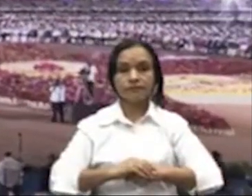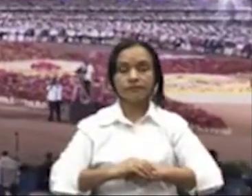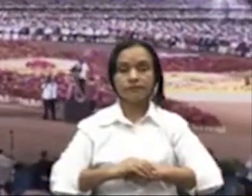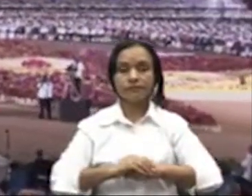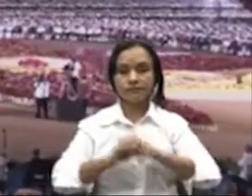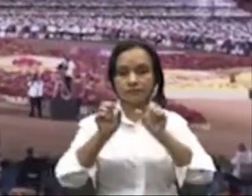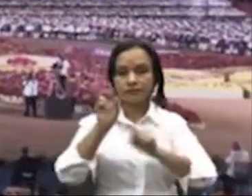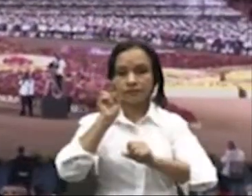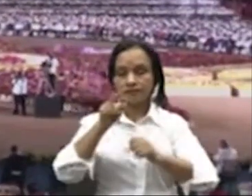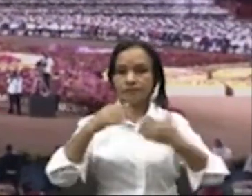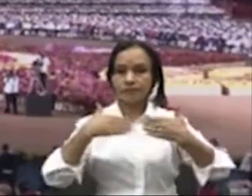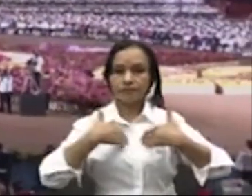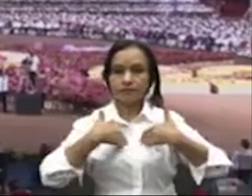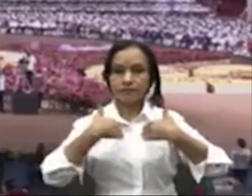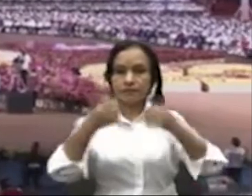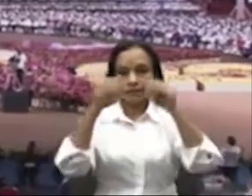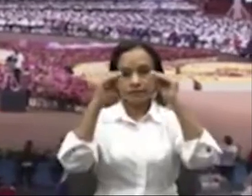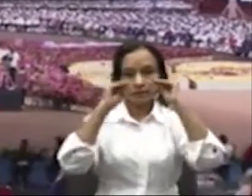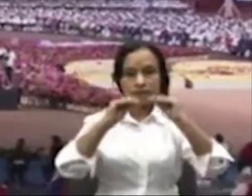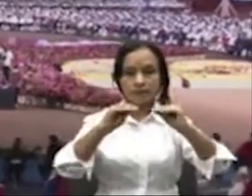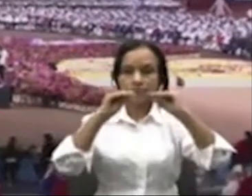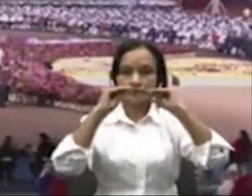con salud, educación,